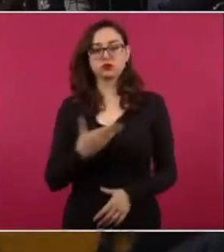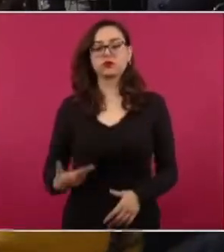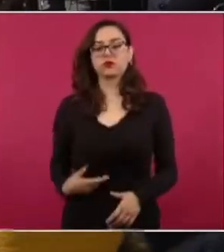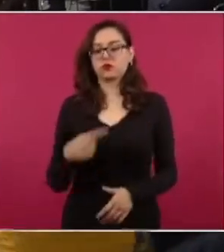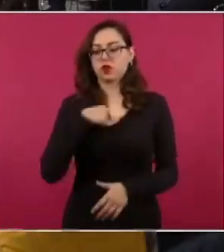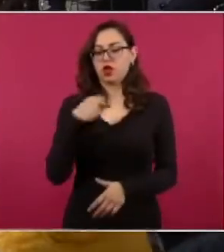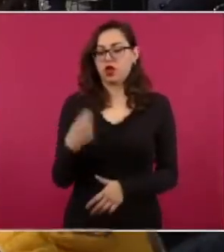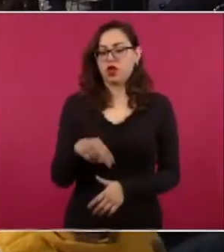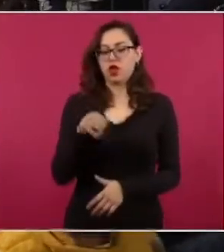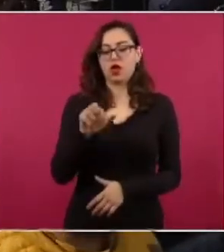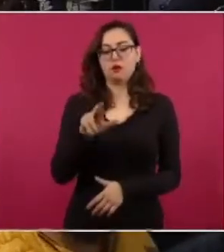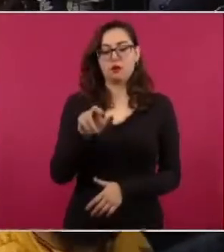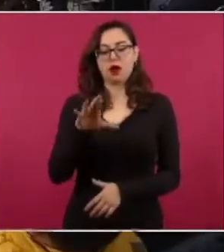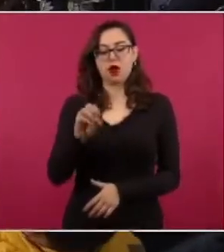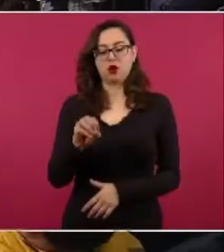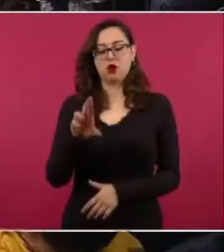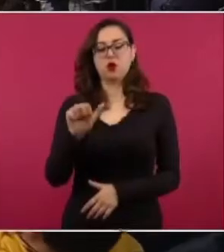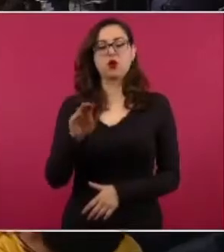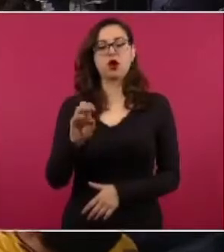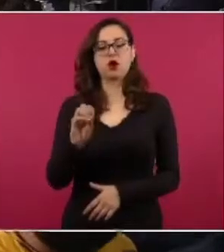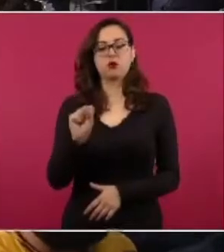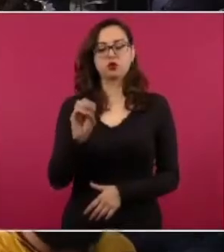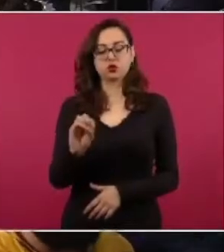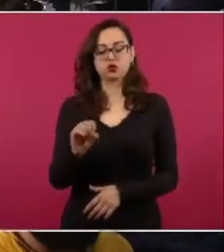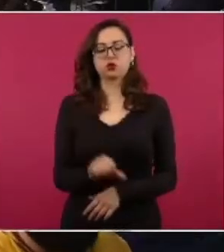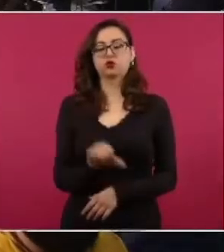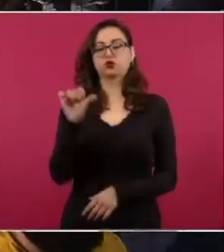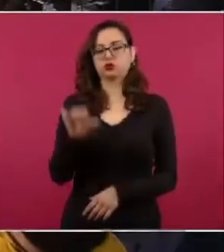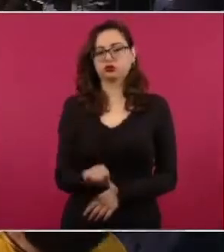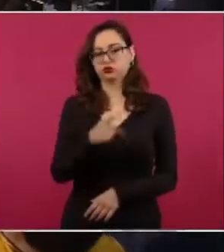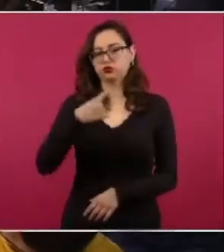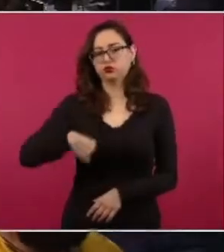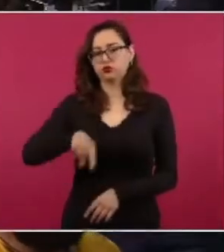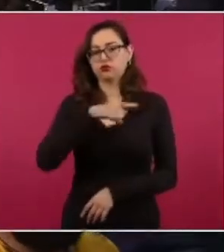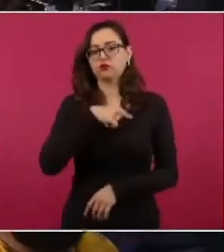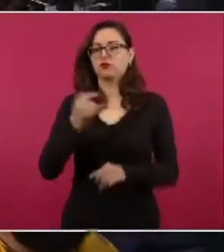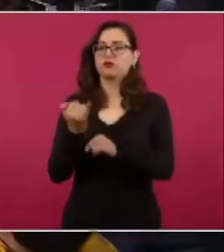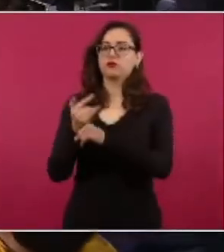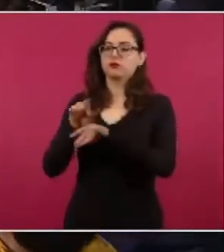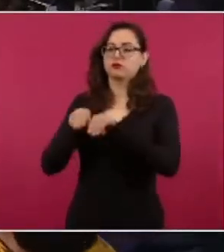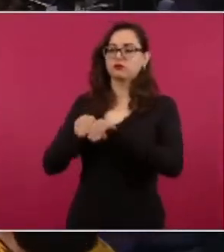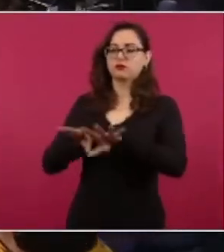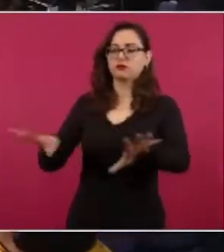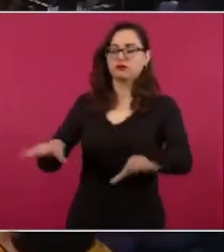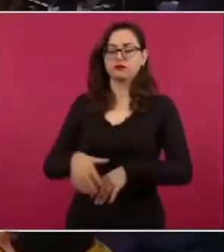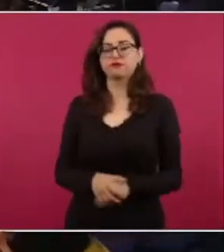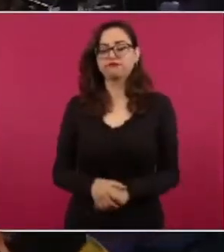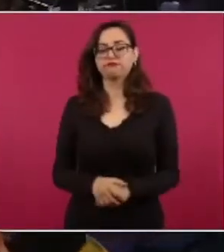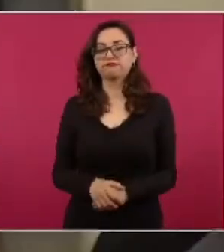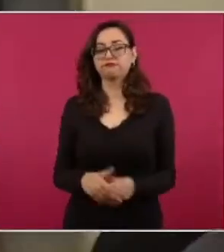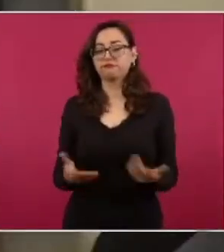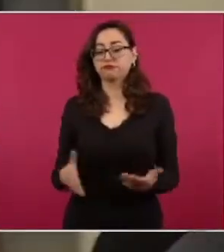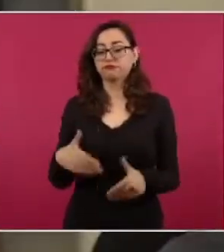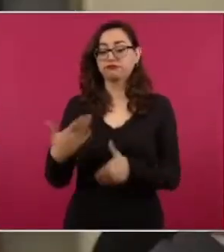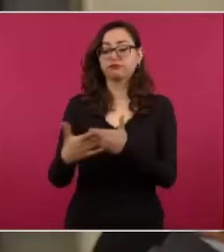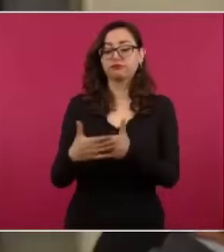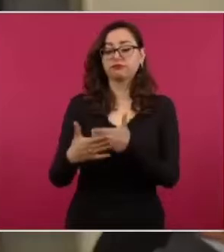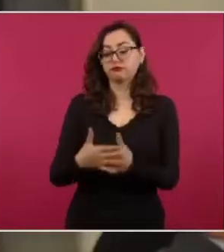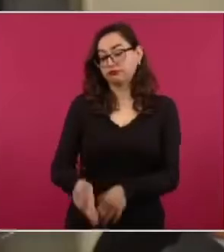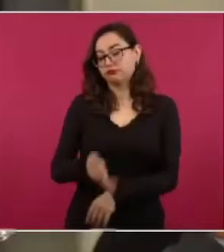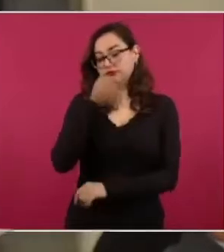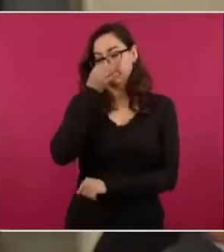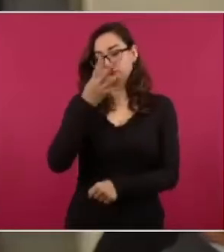diario 24 Horas. Hoy en nuestra edición impresa publicamos que, según informes de la cuenta pública y rumbo a su cuarto informe de